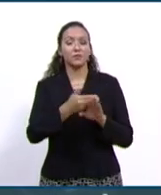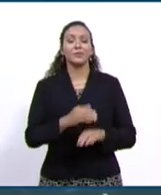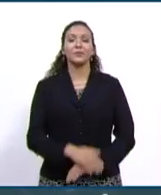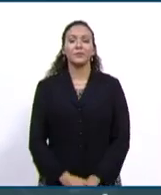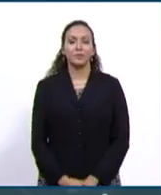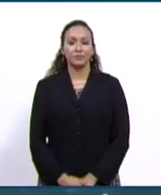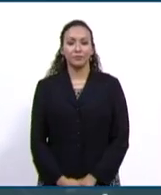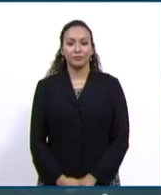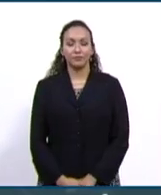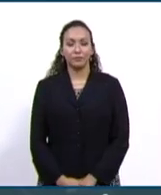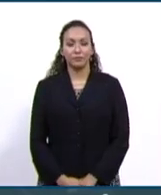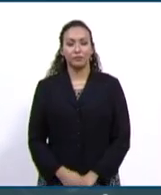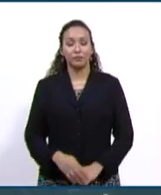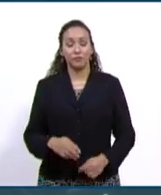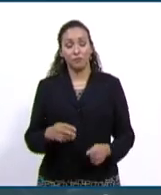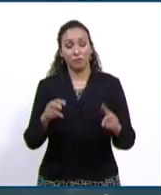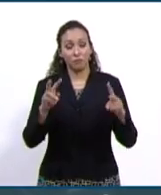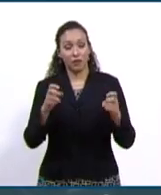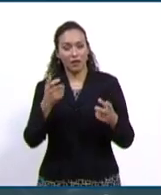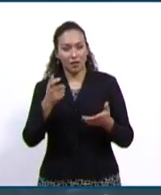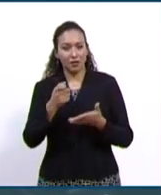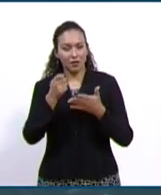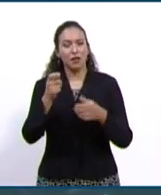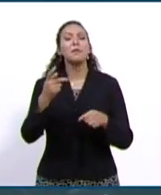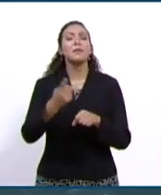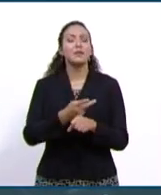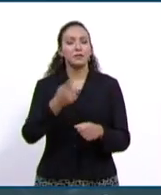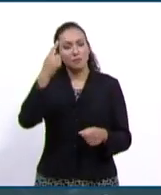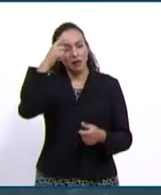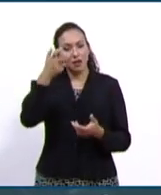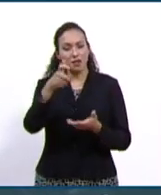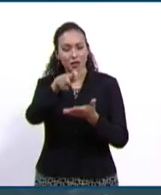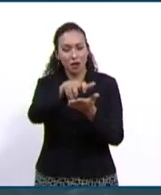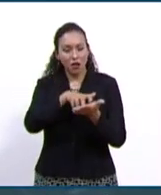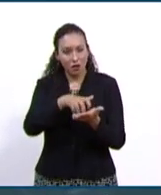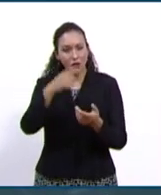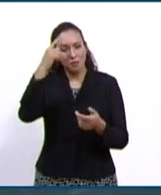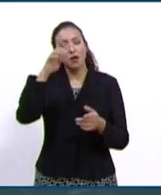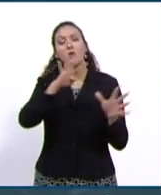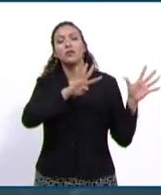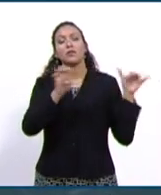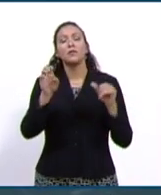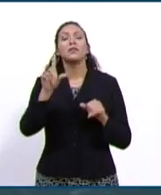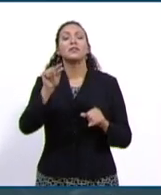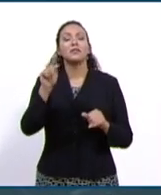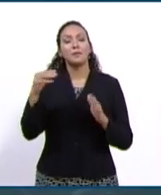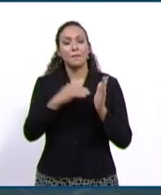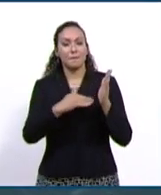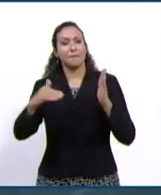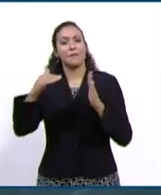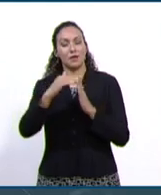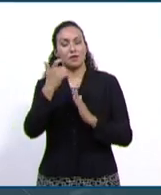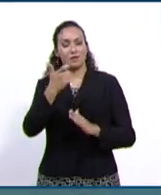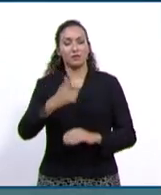Programa de austeridad del Poder Judicial Federal permitirá ahorros por más de 970 millones de